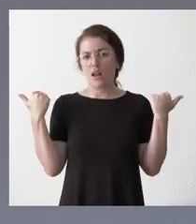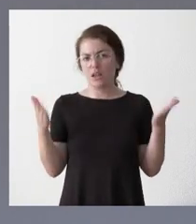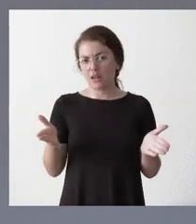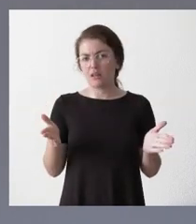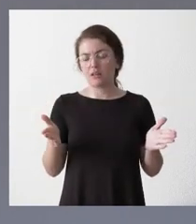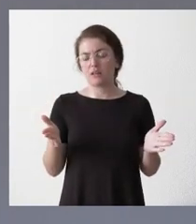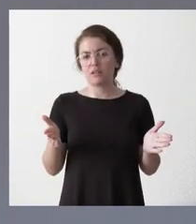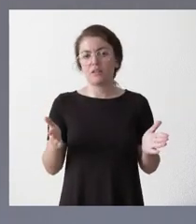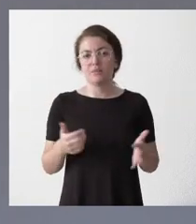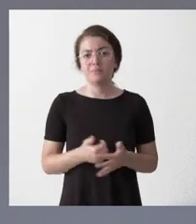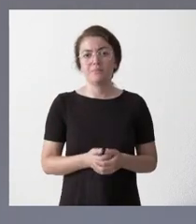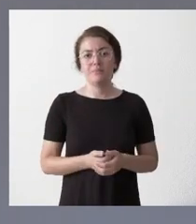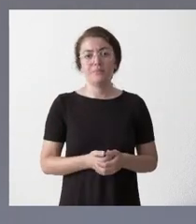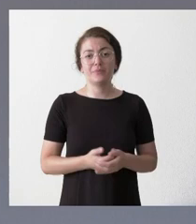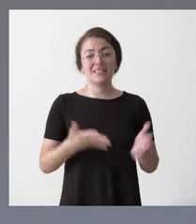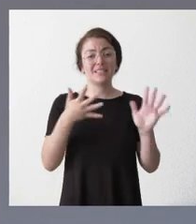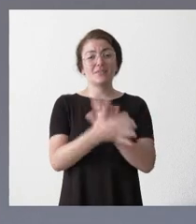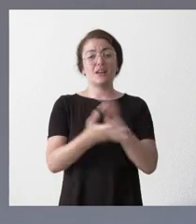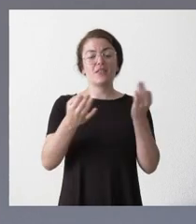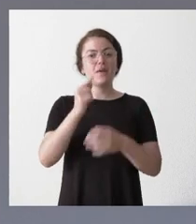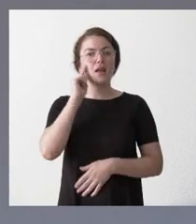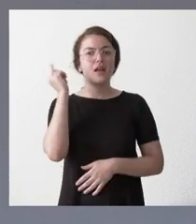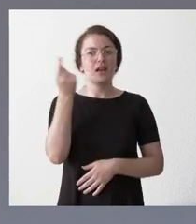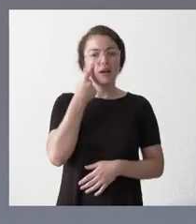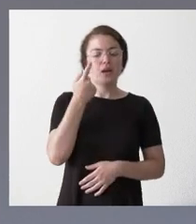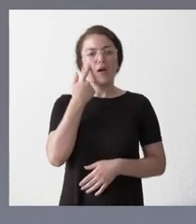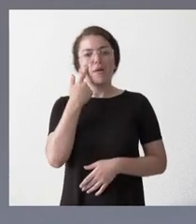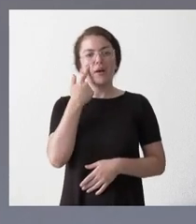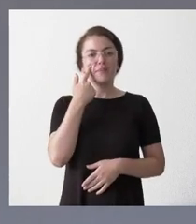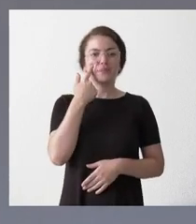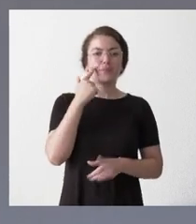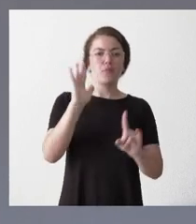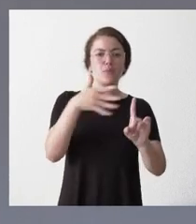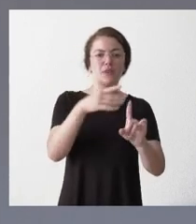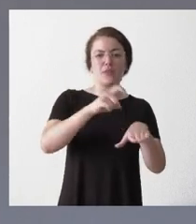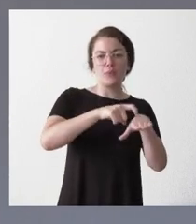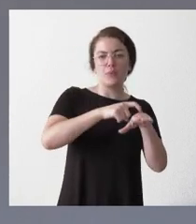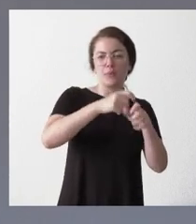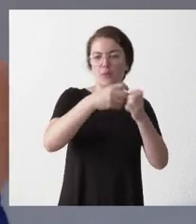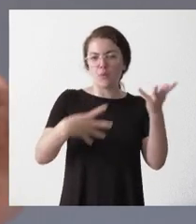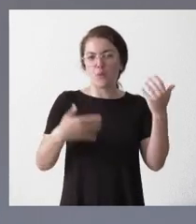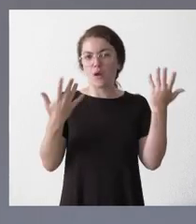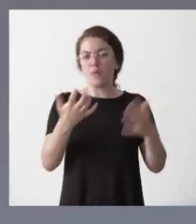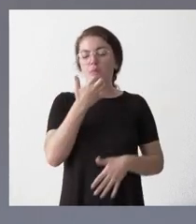haber y habrá que identificar los distintos tipos de violencia, es decir, la violencia filioparental,